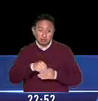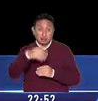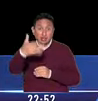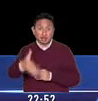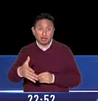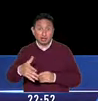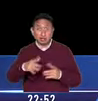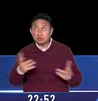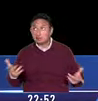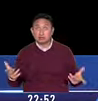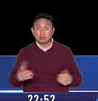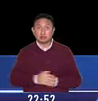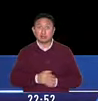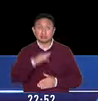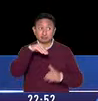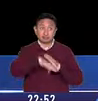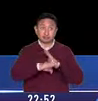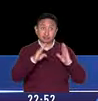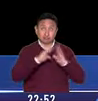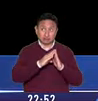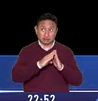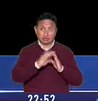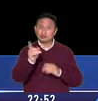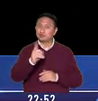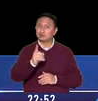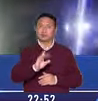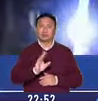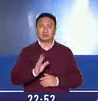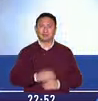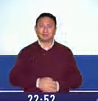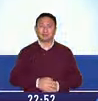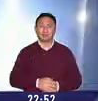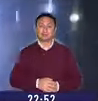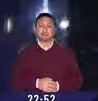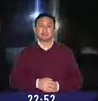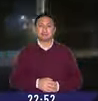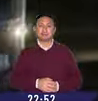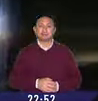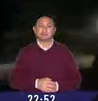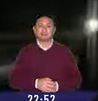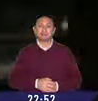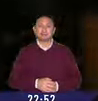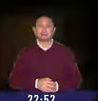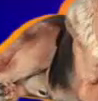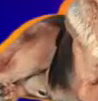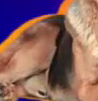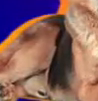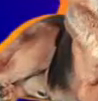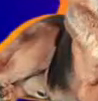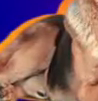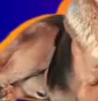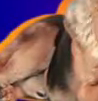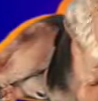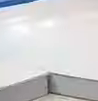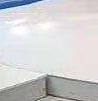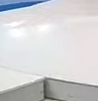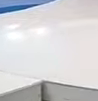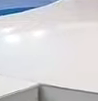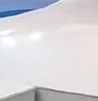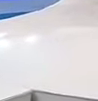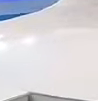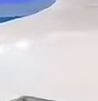a la intemperie que regresar a alguna edificación. Con la realización de Paula.